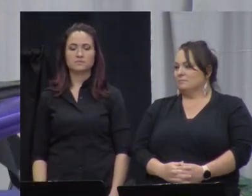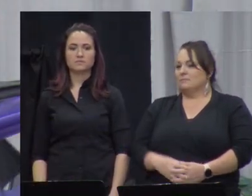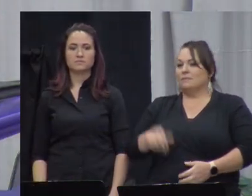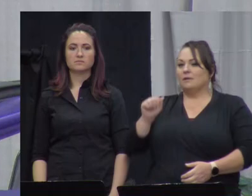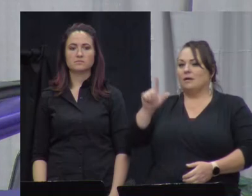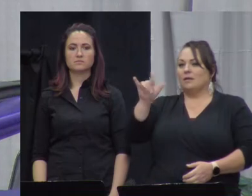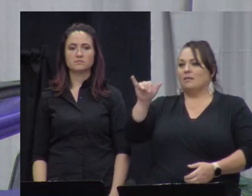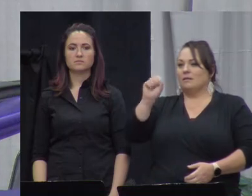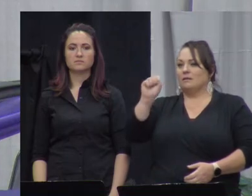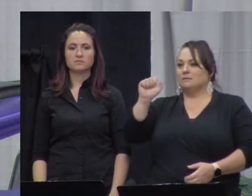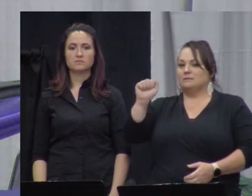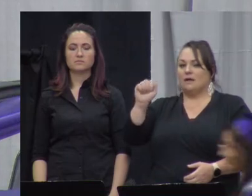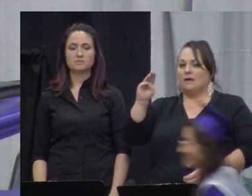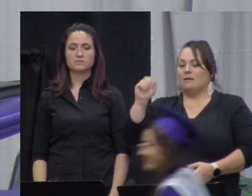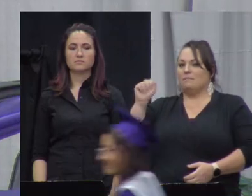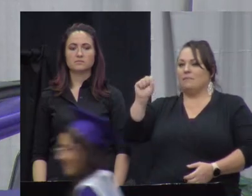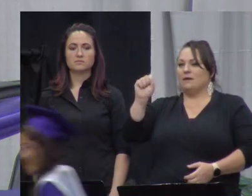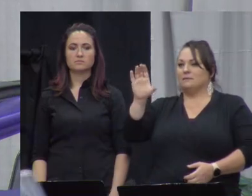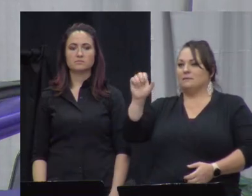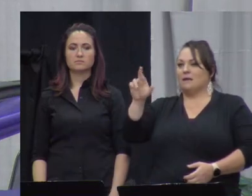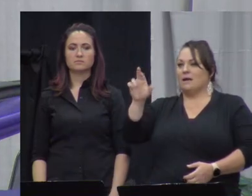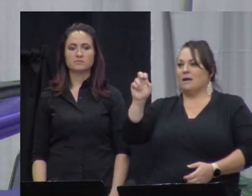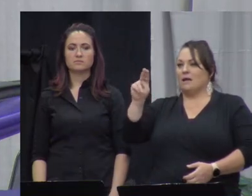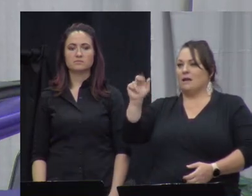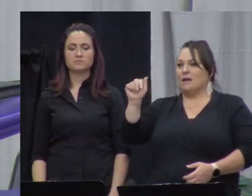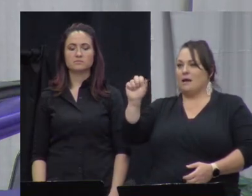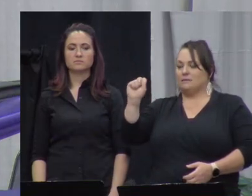Alyssa Mascareñas.